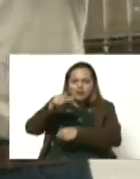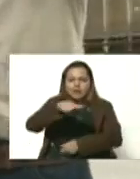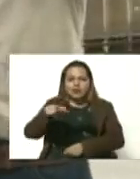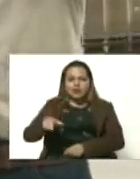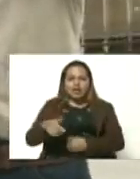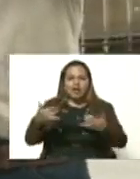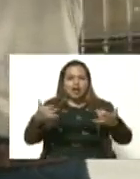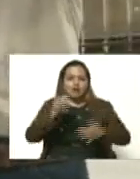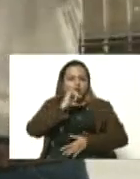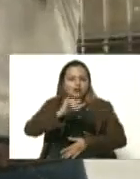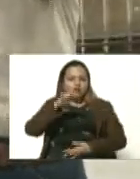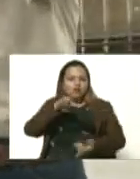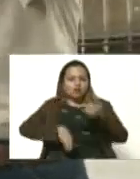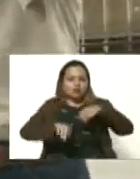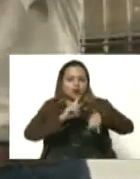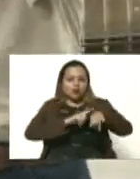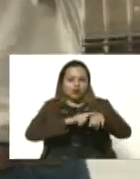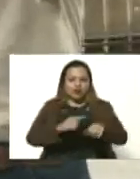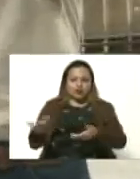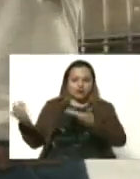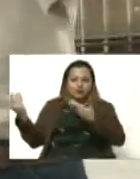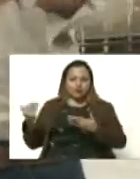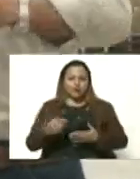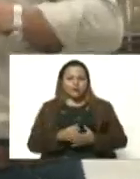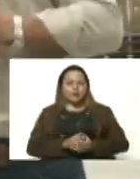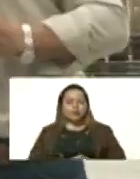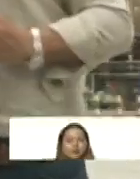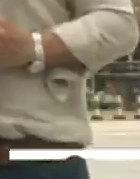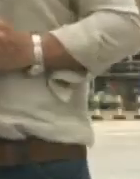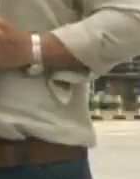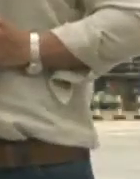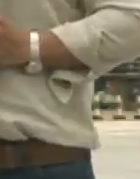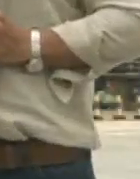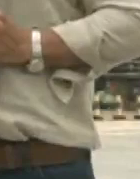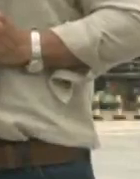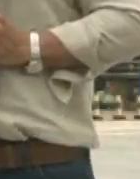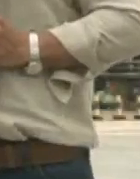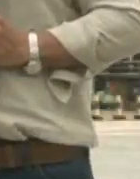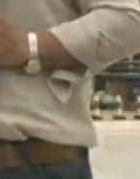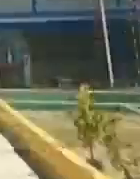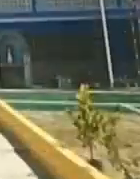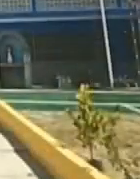Vamos con información de última hora. Información de última hora, María Gabriela. Adelante.